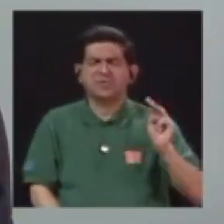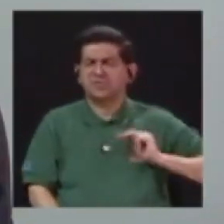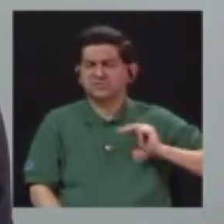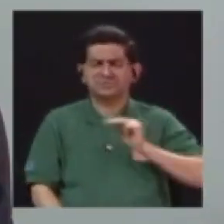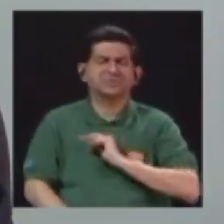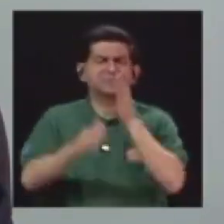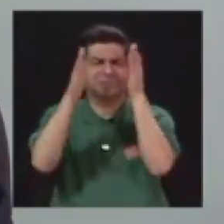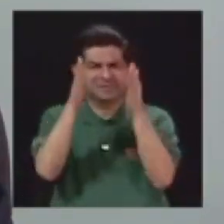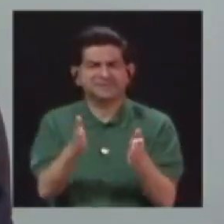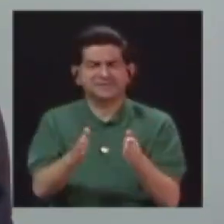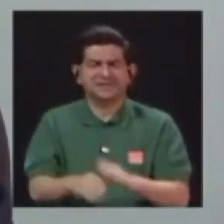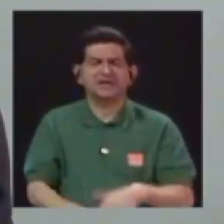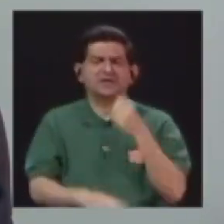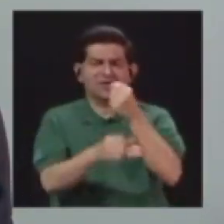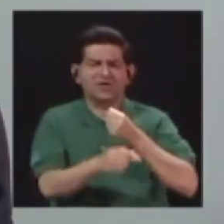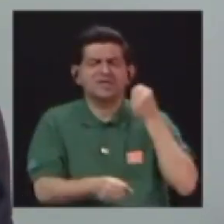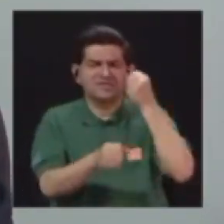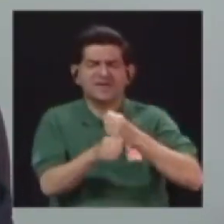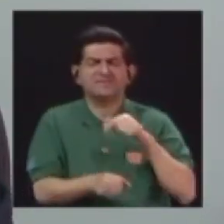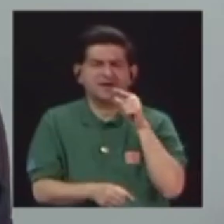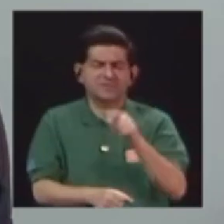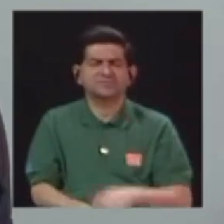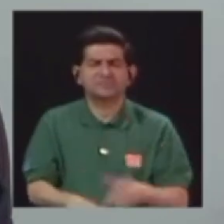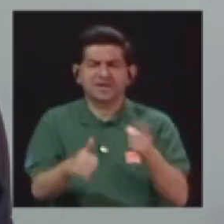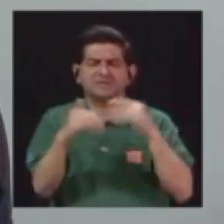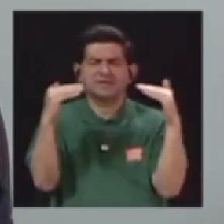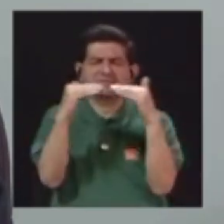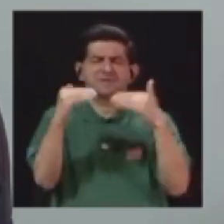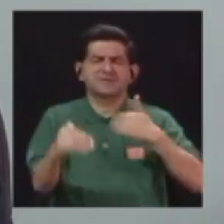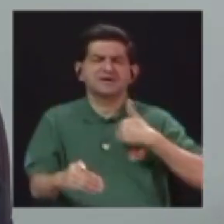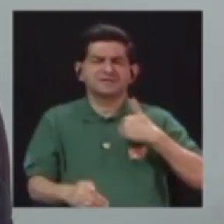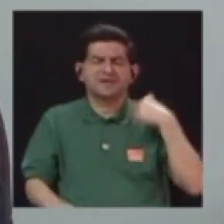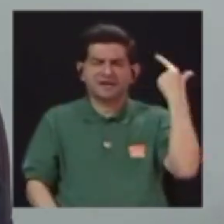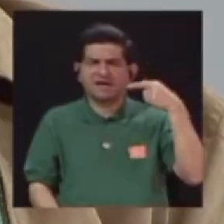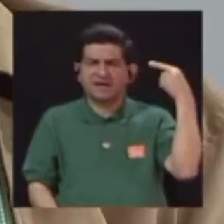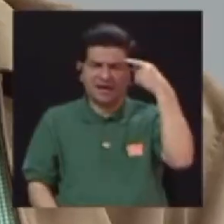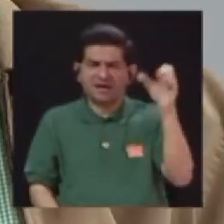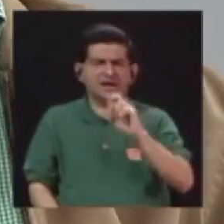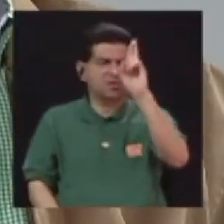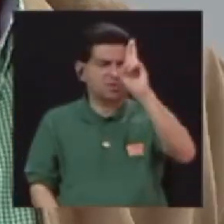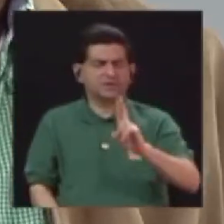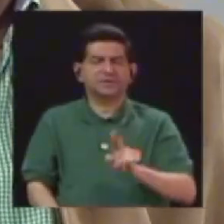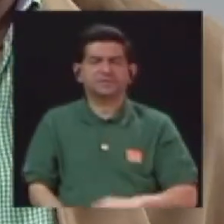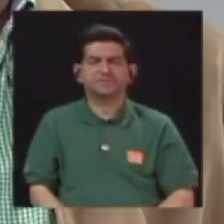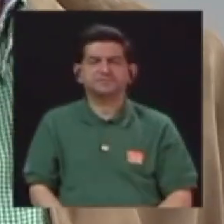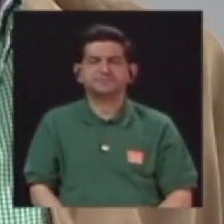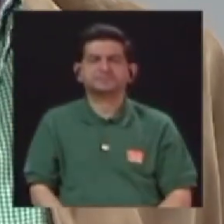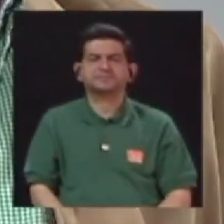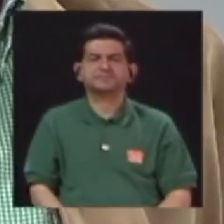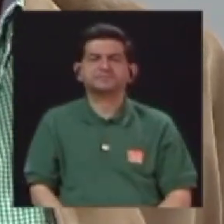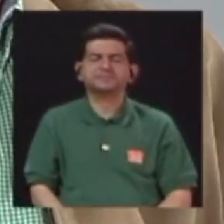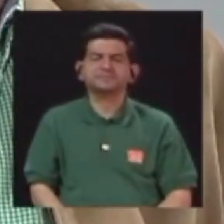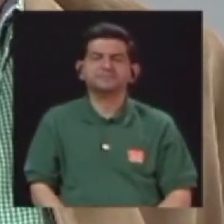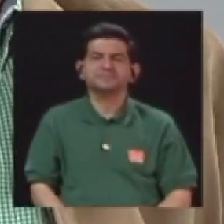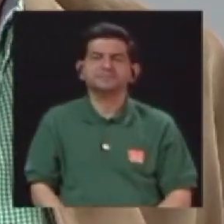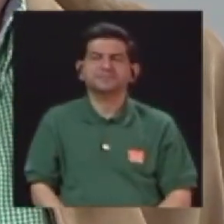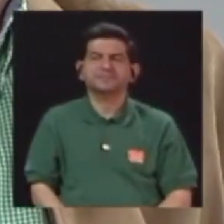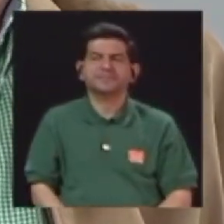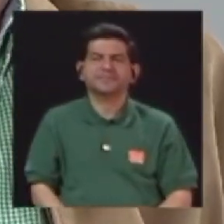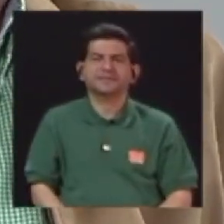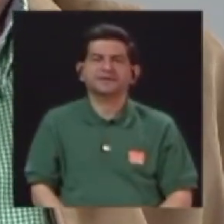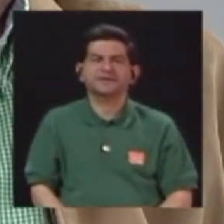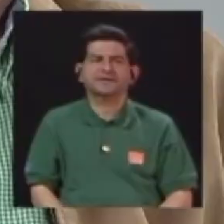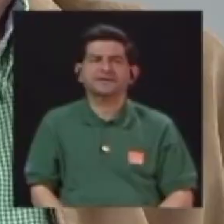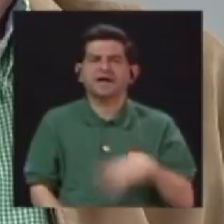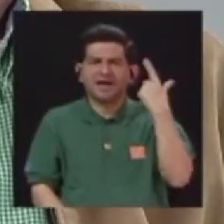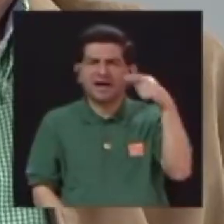ministerios y desempeños de primer nivel que usted tuvo en el gobierno de Costa Rica. Bueno, en